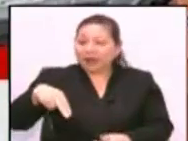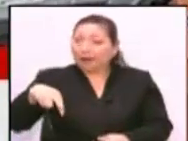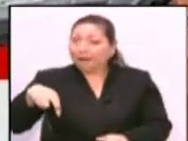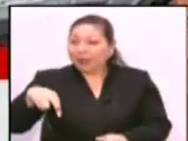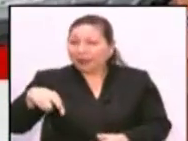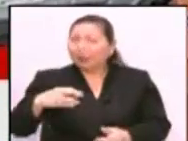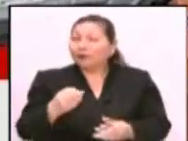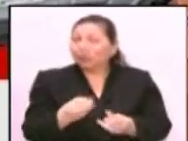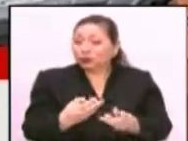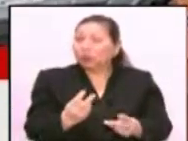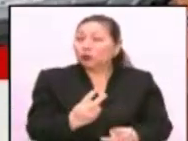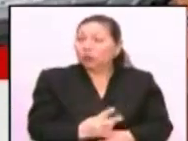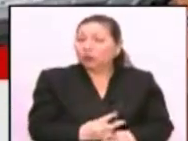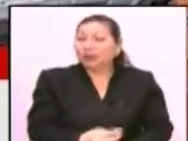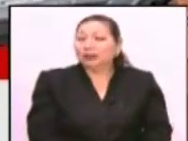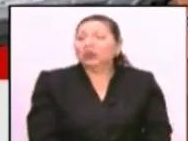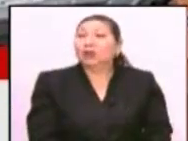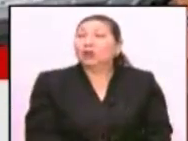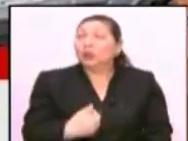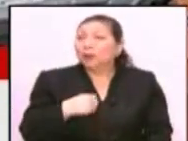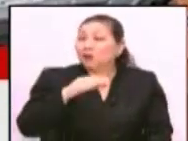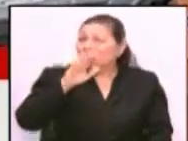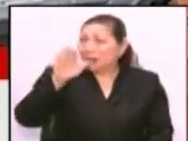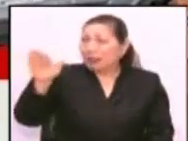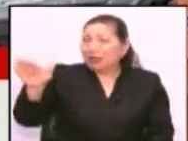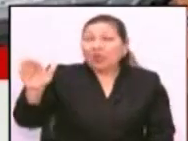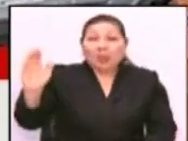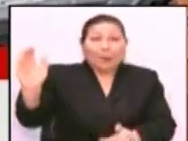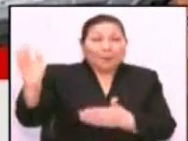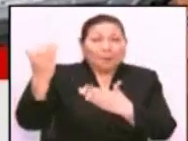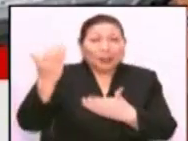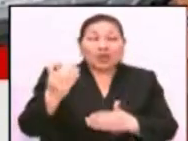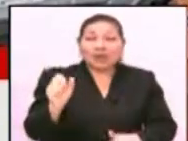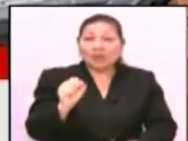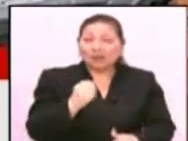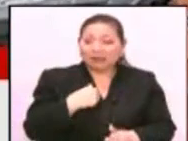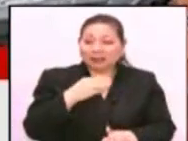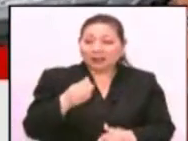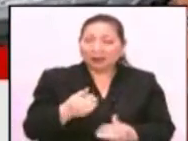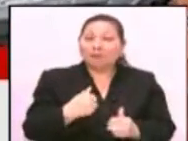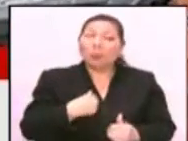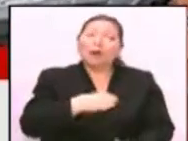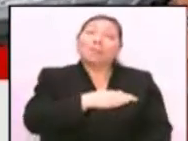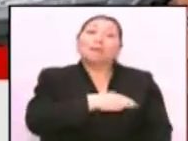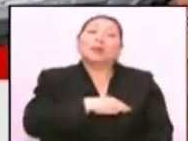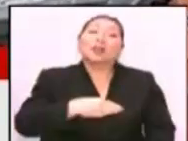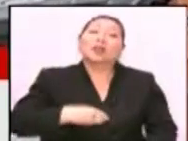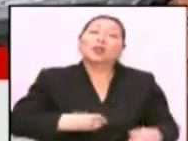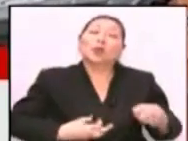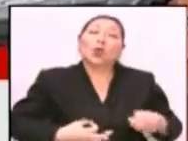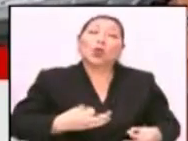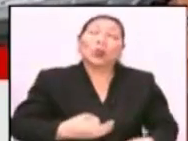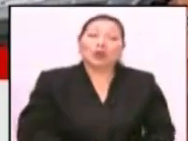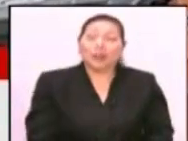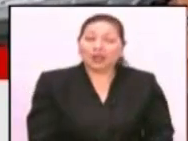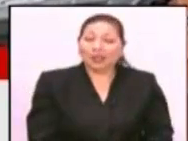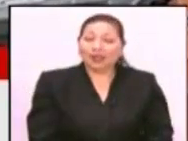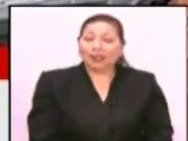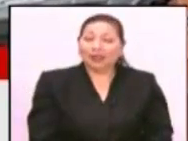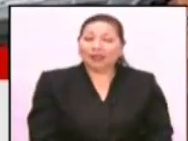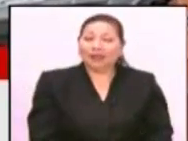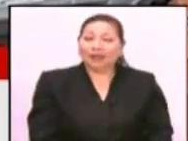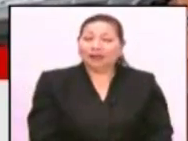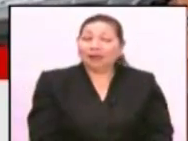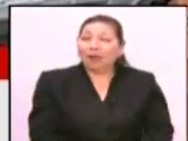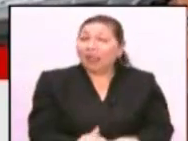distorsión muy fuerte, presidente. He estado en Piura recientemente, el fin de semana, el sábado, con el ministro de Justicia. En el penal de Piura, Río Seco,